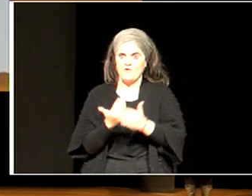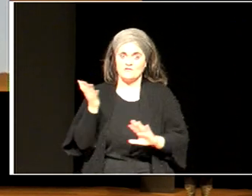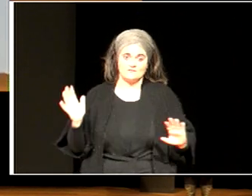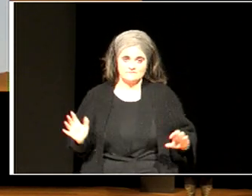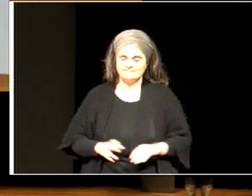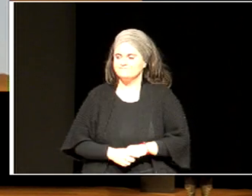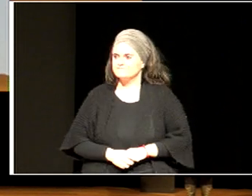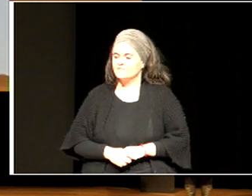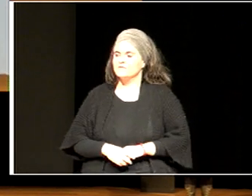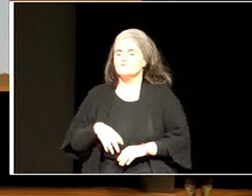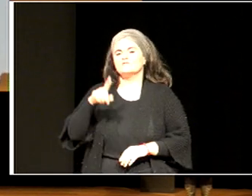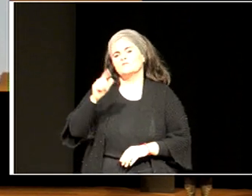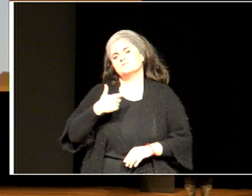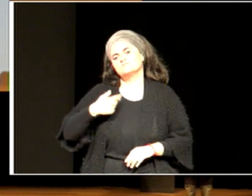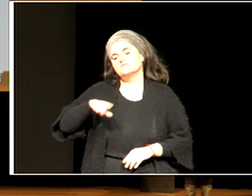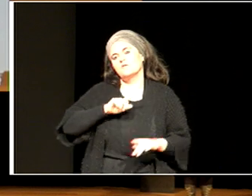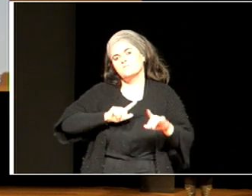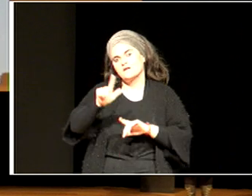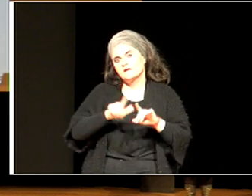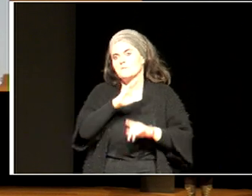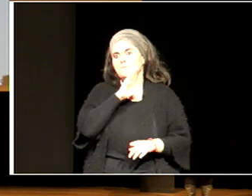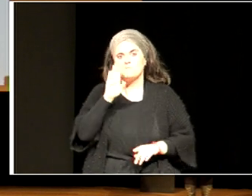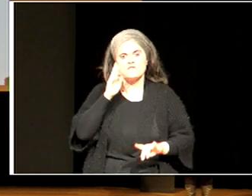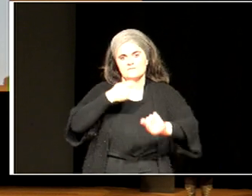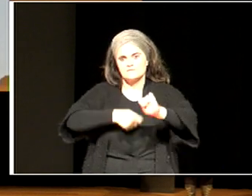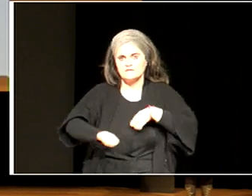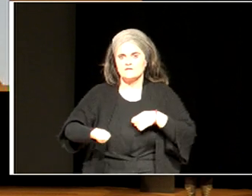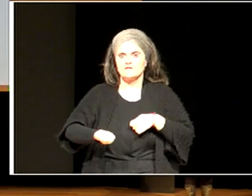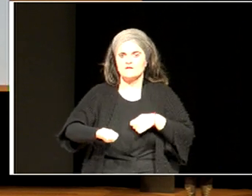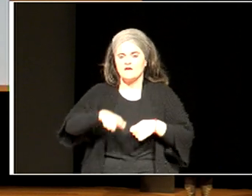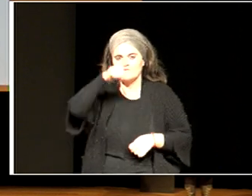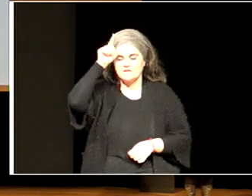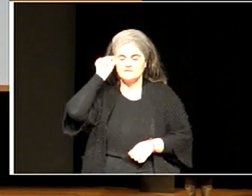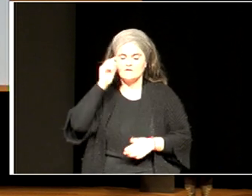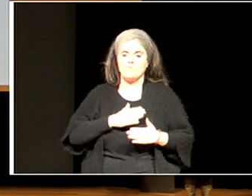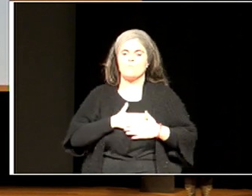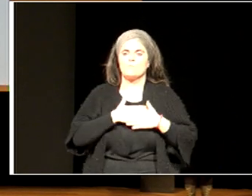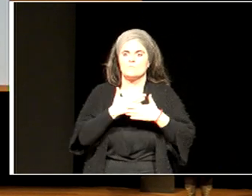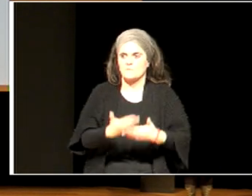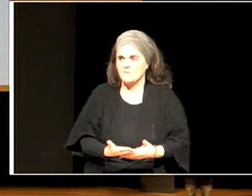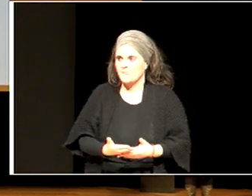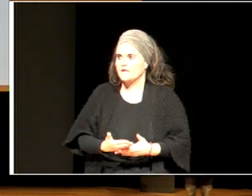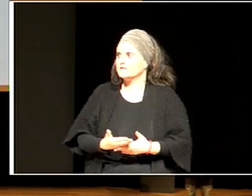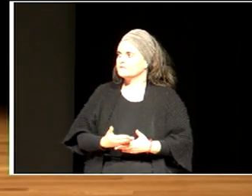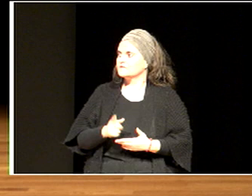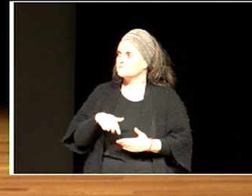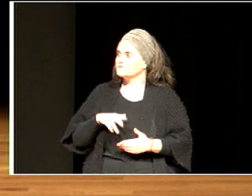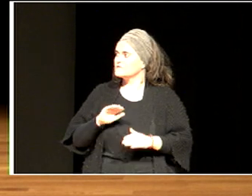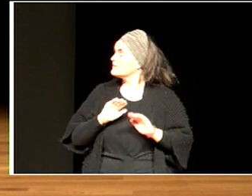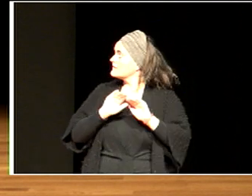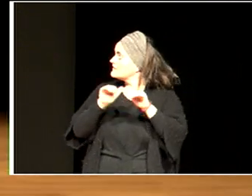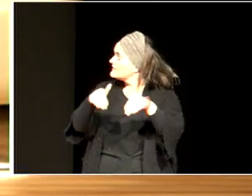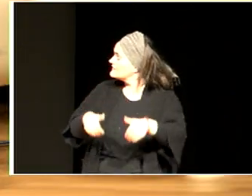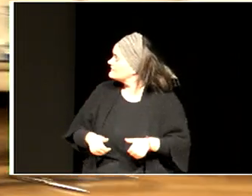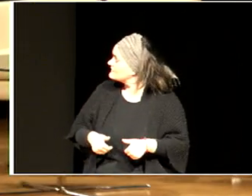hacemos eso también somos viajeras madre vendedora azafata voluntaria y recibidora de bombones recibidora de bombón en su aquí